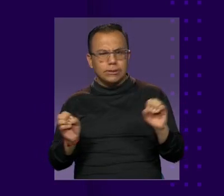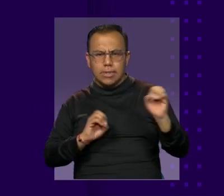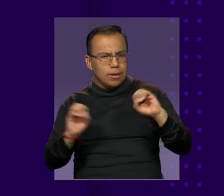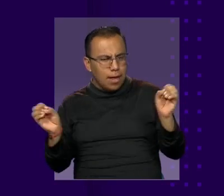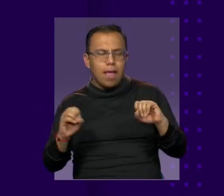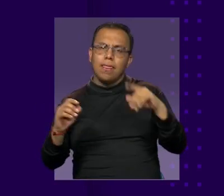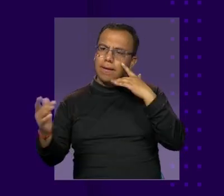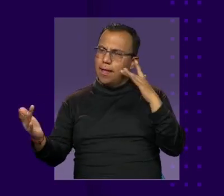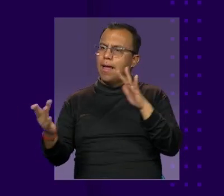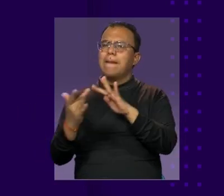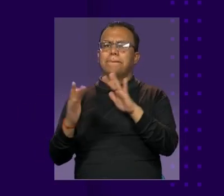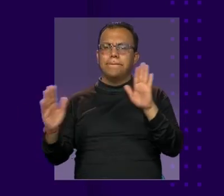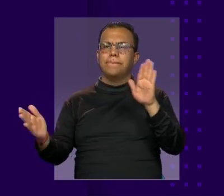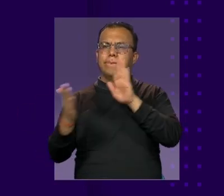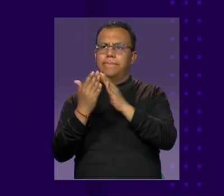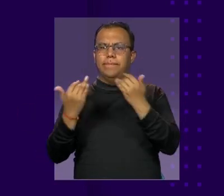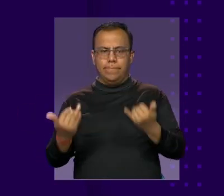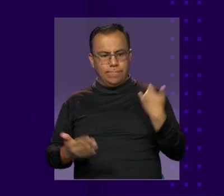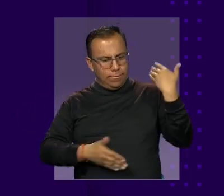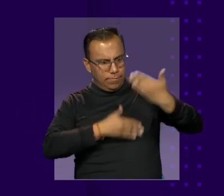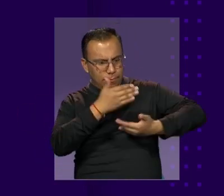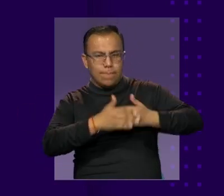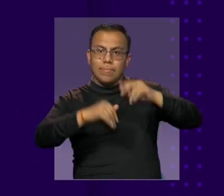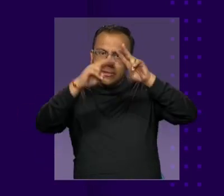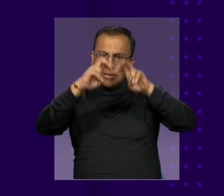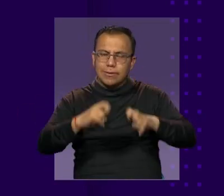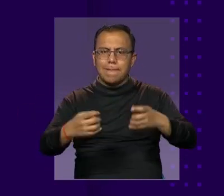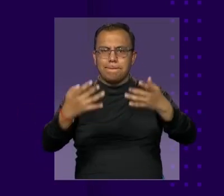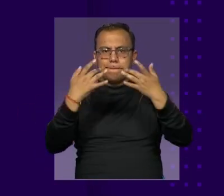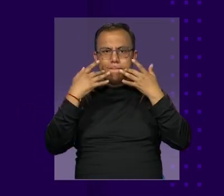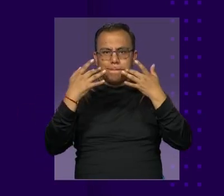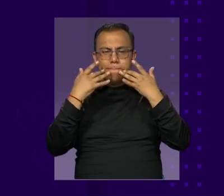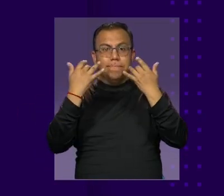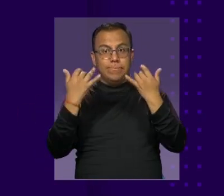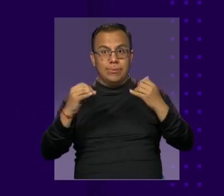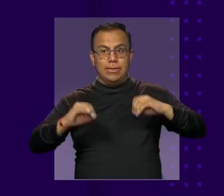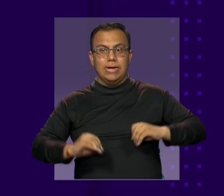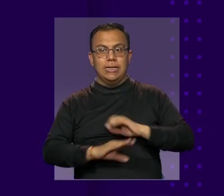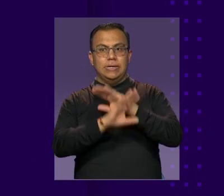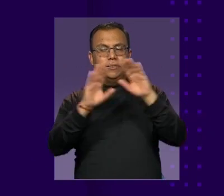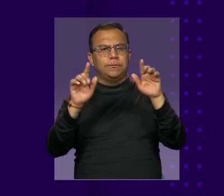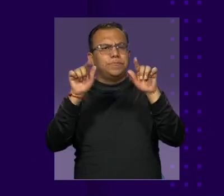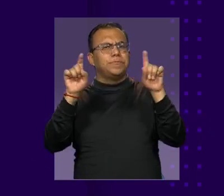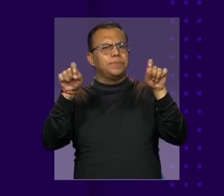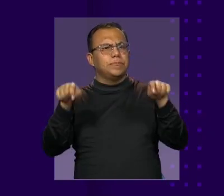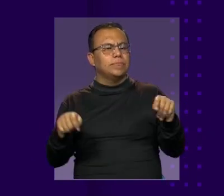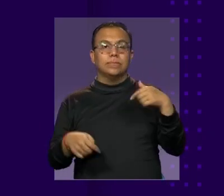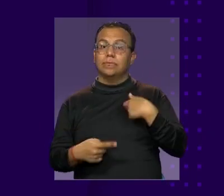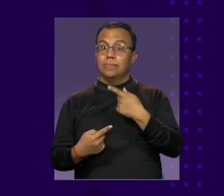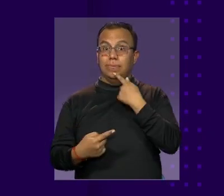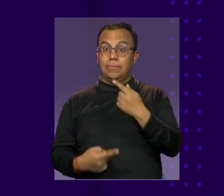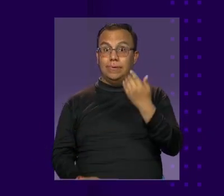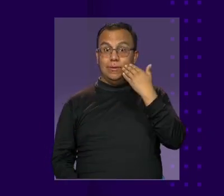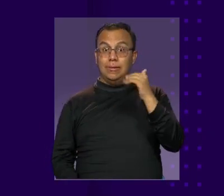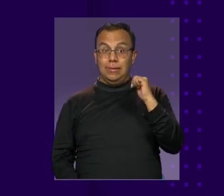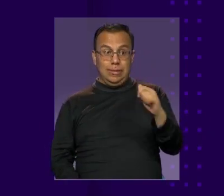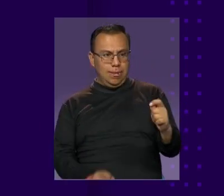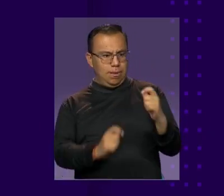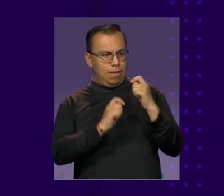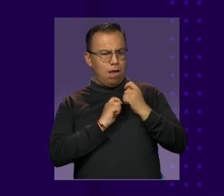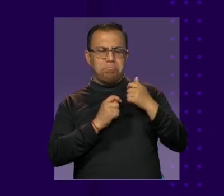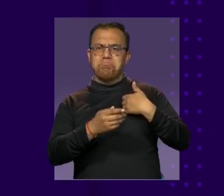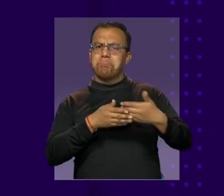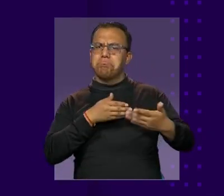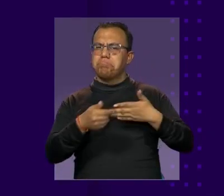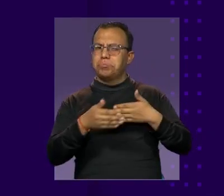la cara a que le investiguen, a que haya transparencia, a que haya claridad. Pero ella se mantiene en el cargo. a pesar